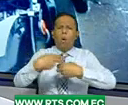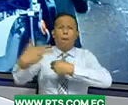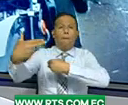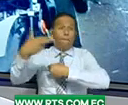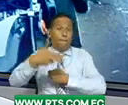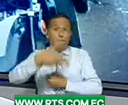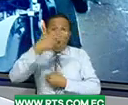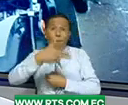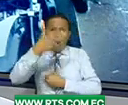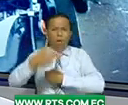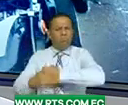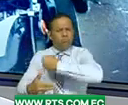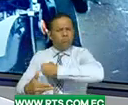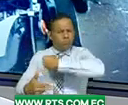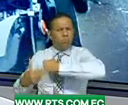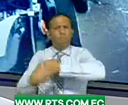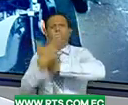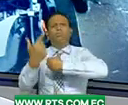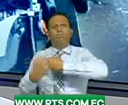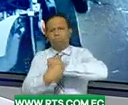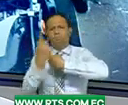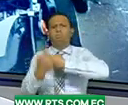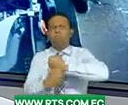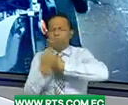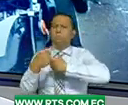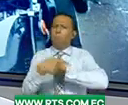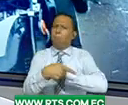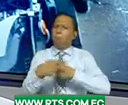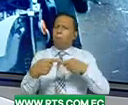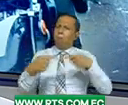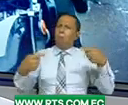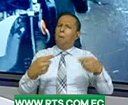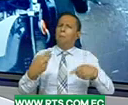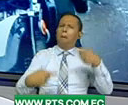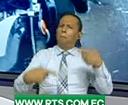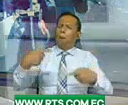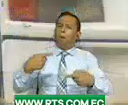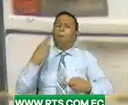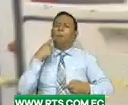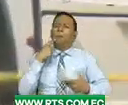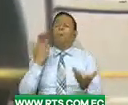por parte de agrupaciones rivales. Veamos.